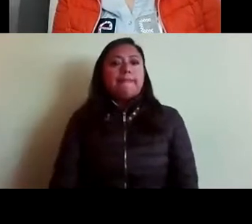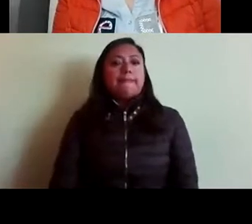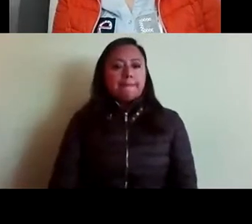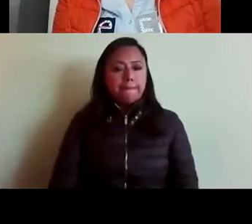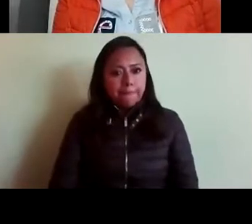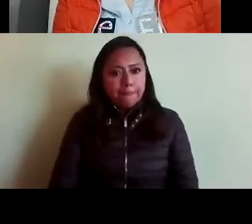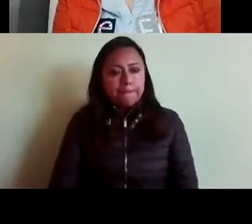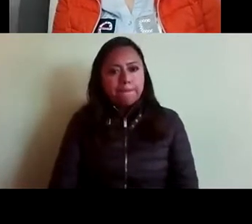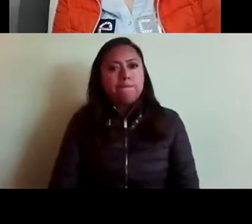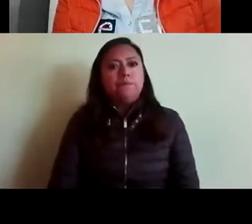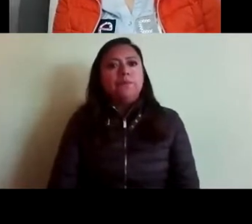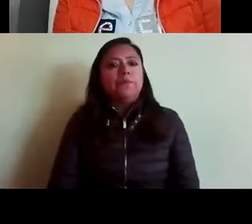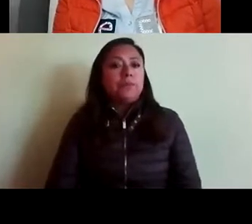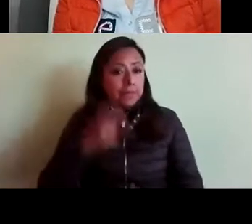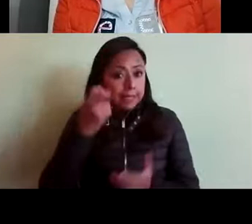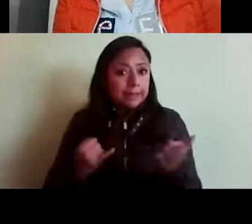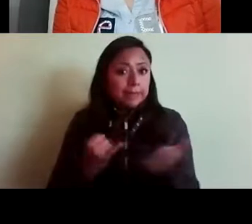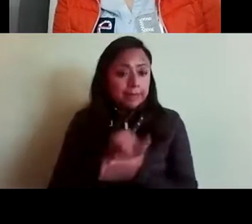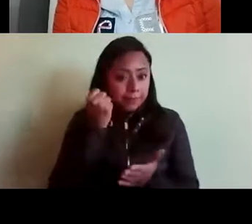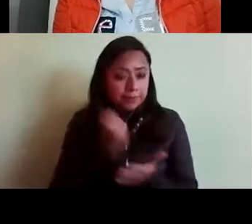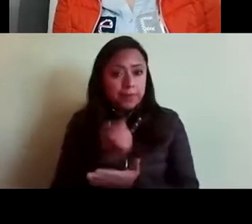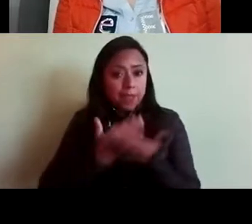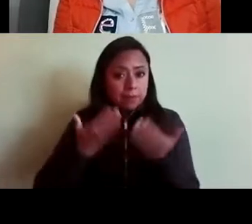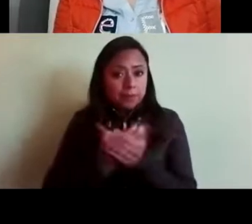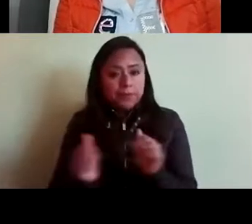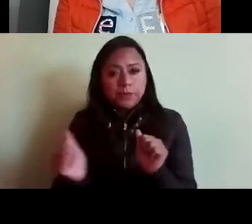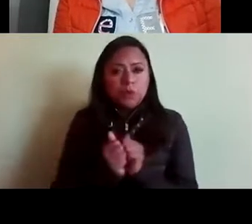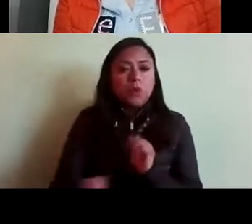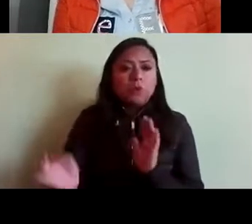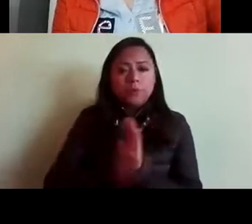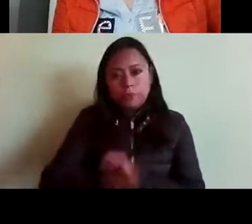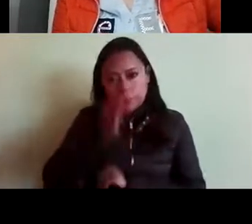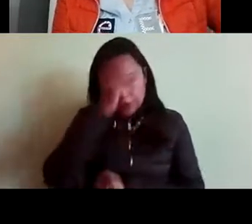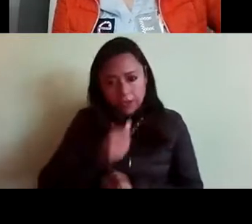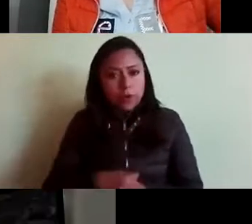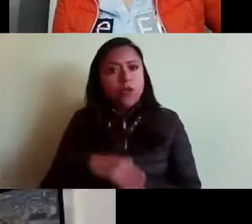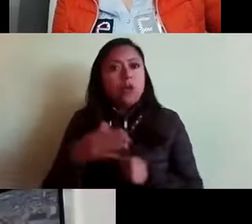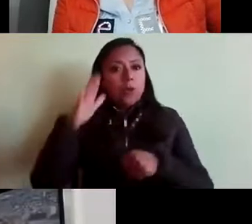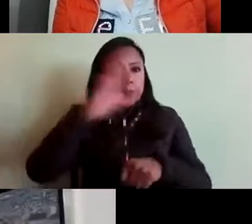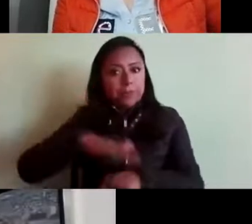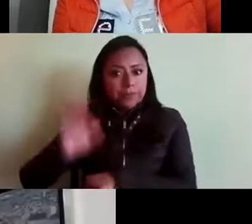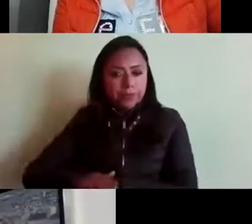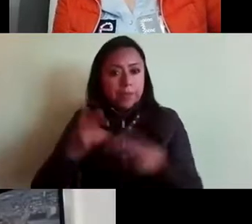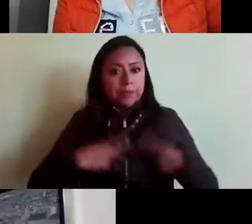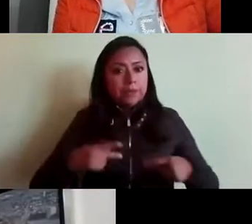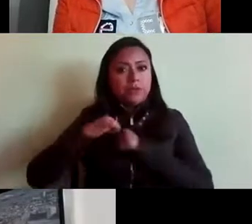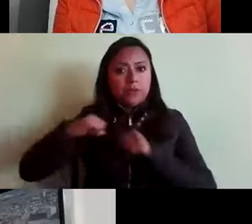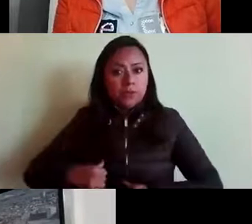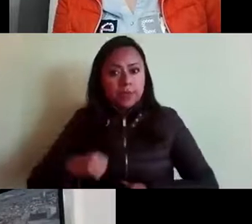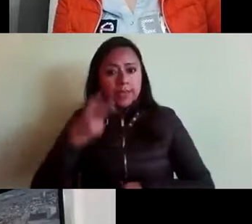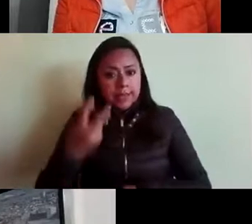El dictamen a la proposición con punto de acuerdo por el que se exhorta a la persona titular de la alcaldía,